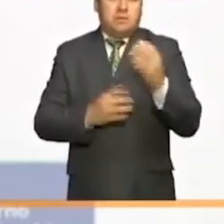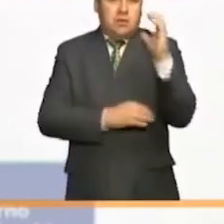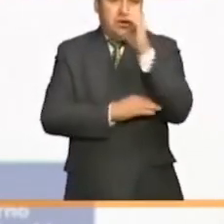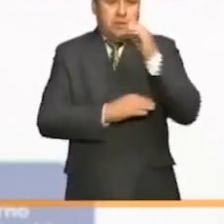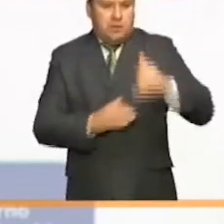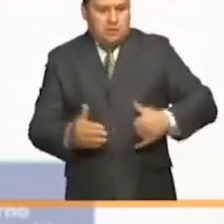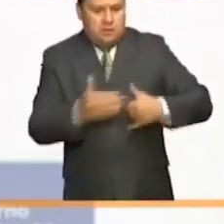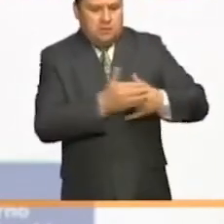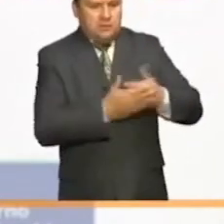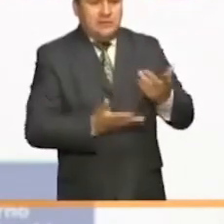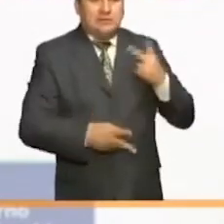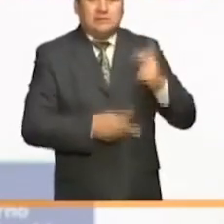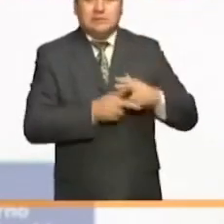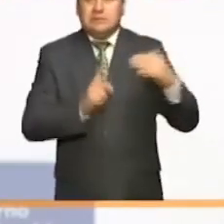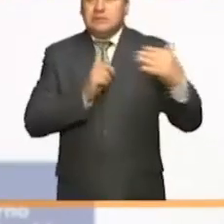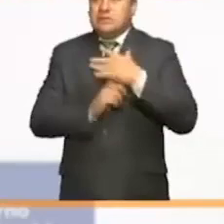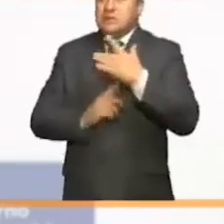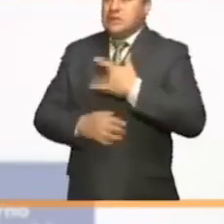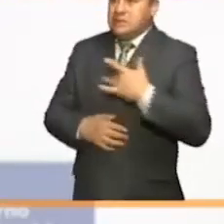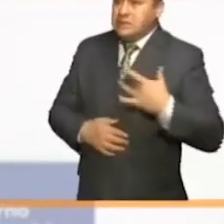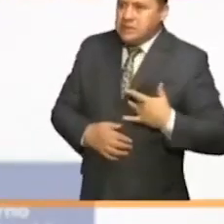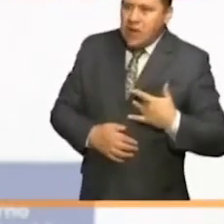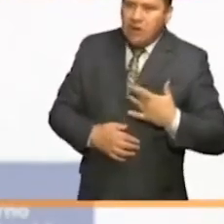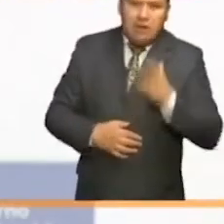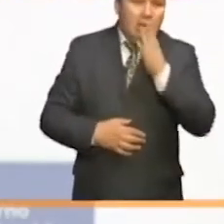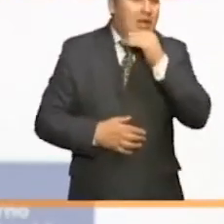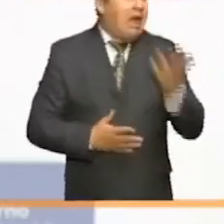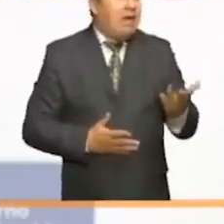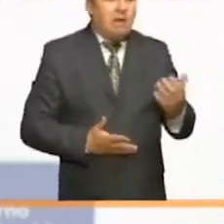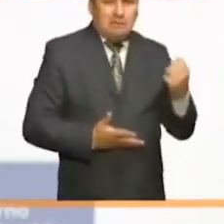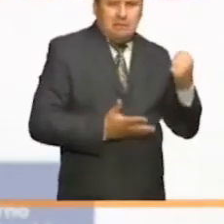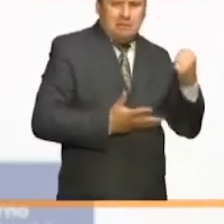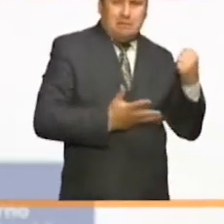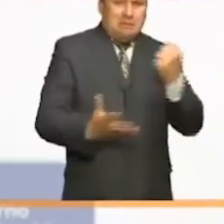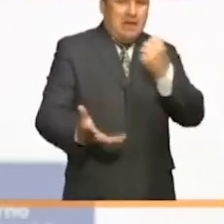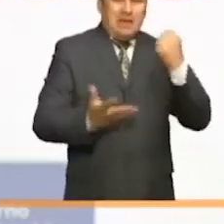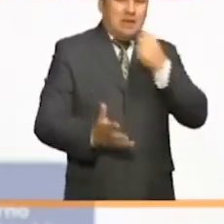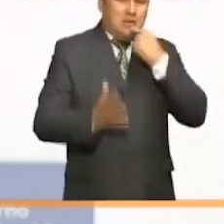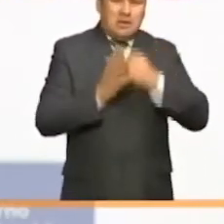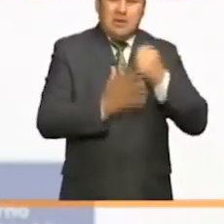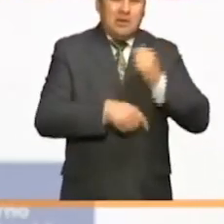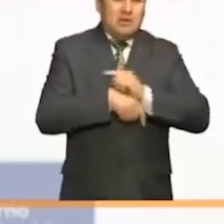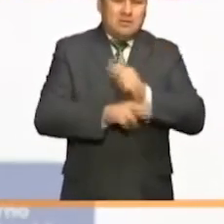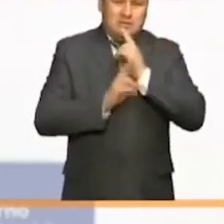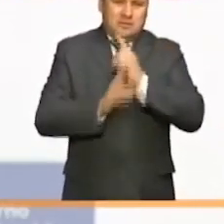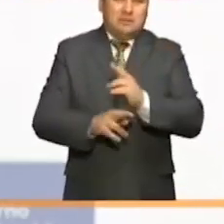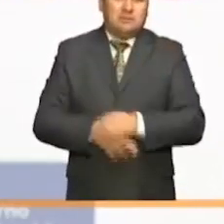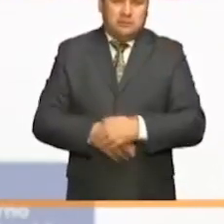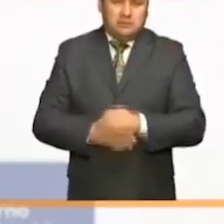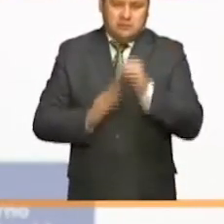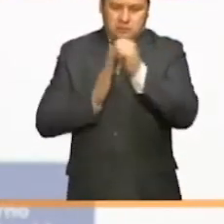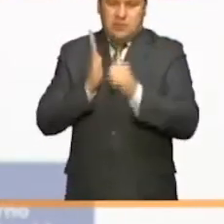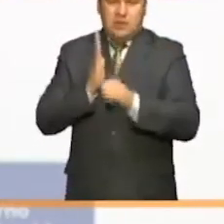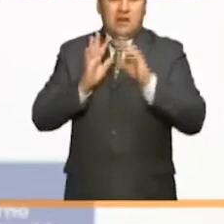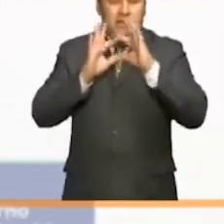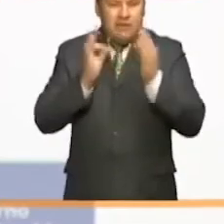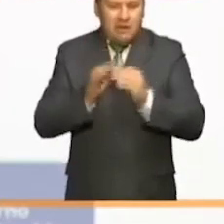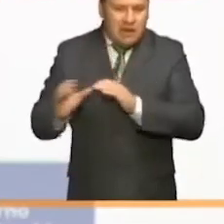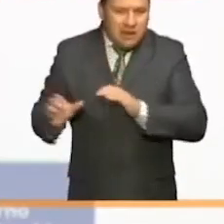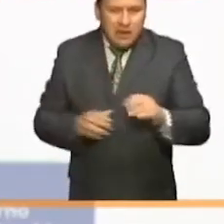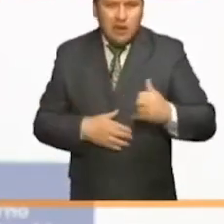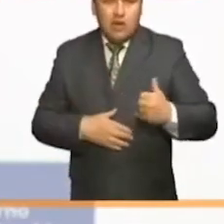colombianos que están en peligro en su salud en estos momentos y para poder darles recursos en efectivo a través de programas como familias en acción